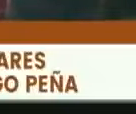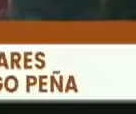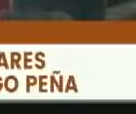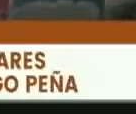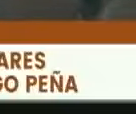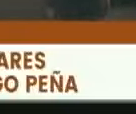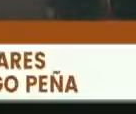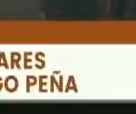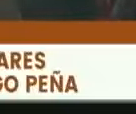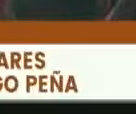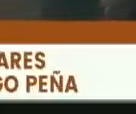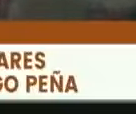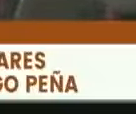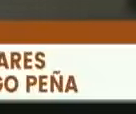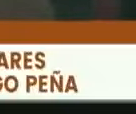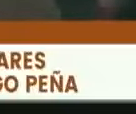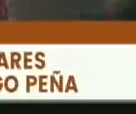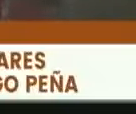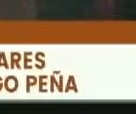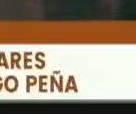¡Saludo solidario!